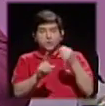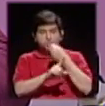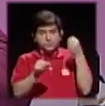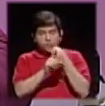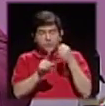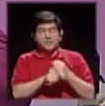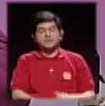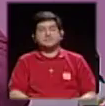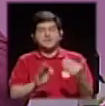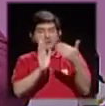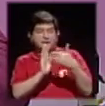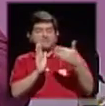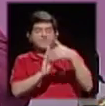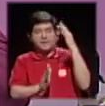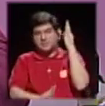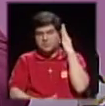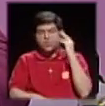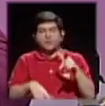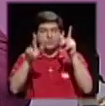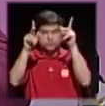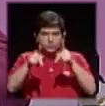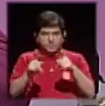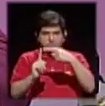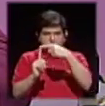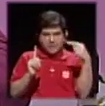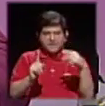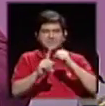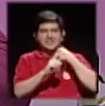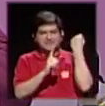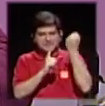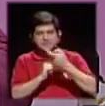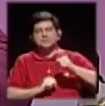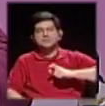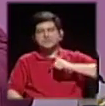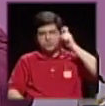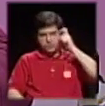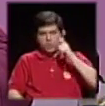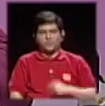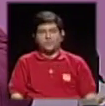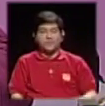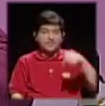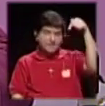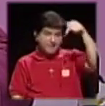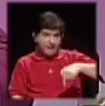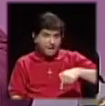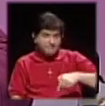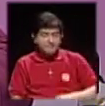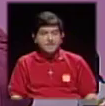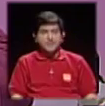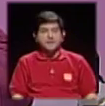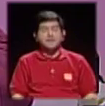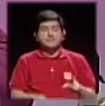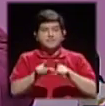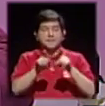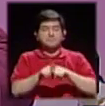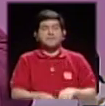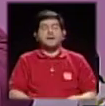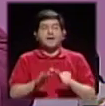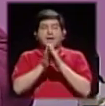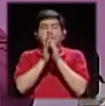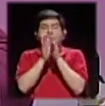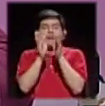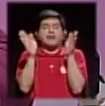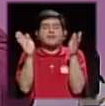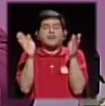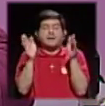que sufren las mujeres o las personas a partir de su condición de género. Y aquí estamos generalizando también, pero